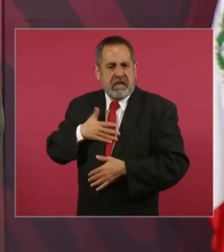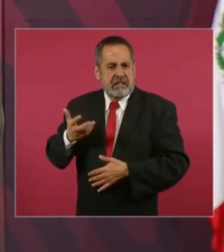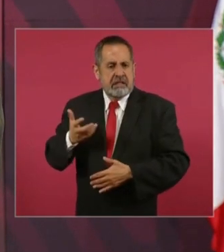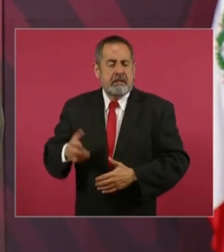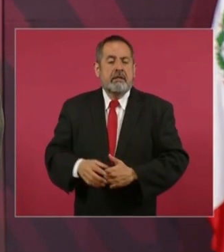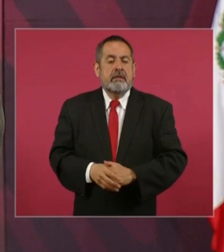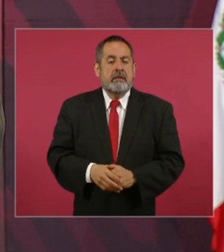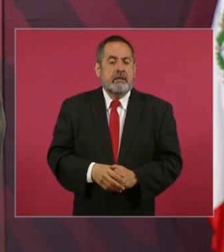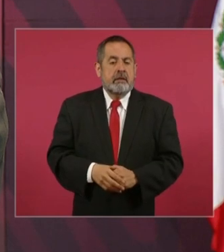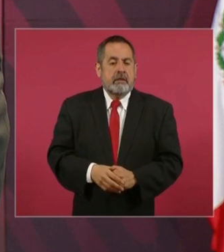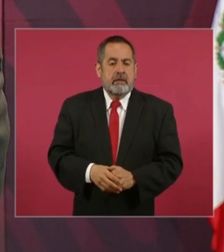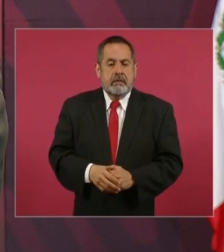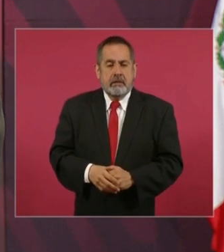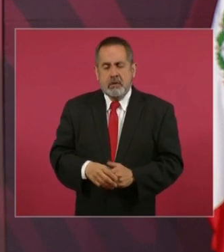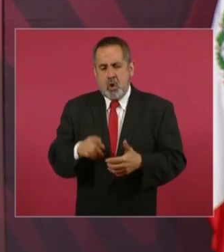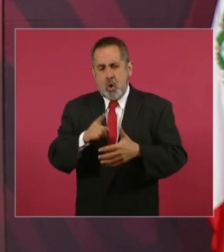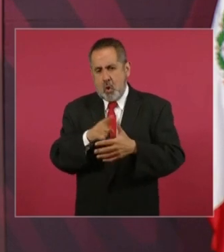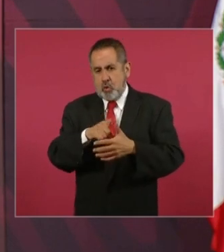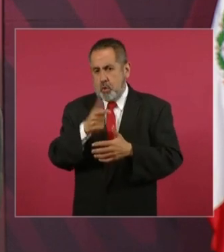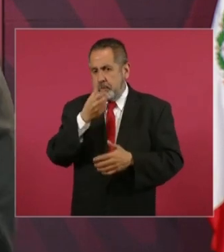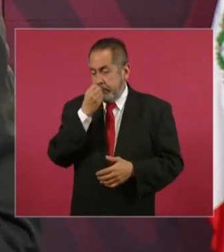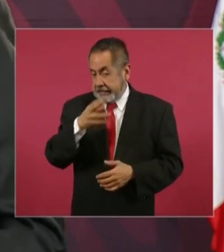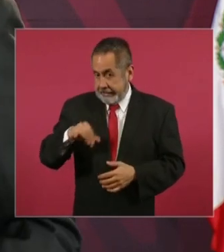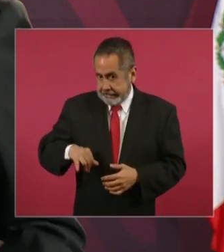Y hay algo también interesante.